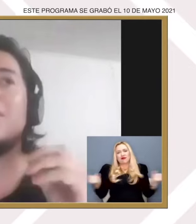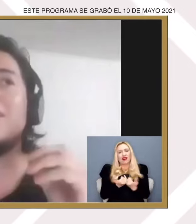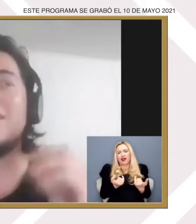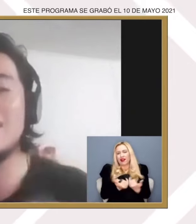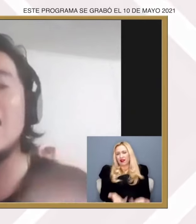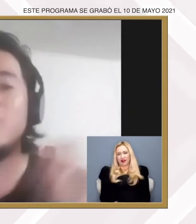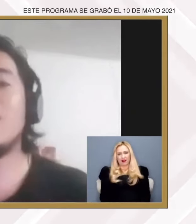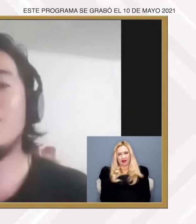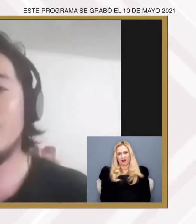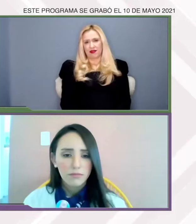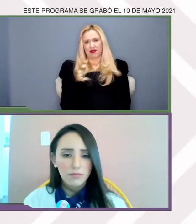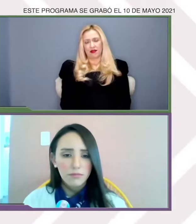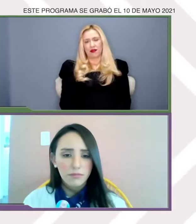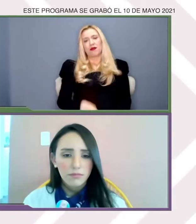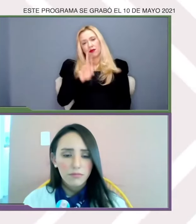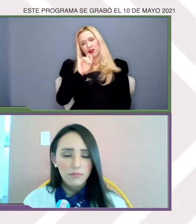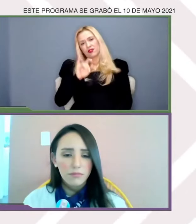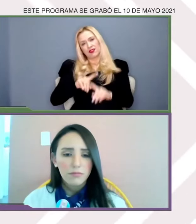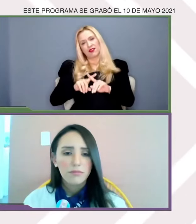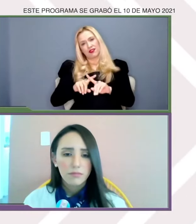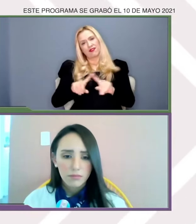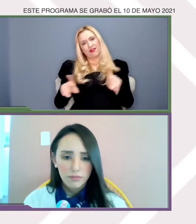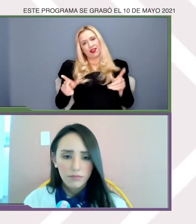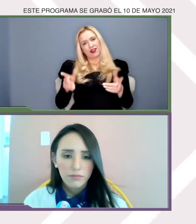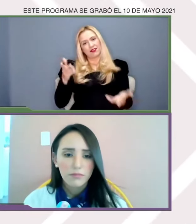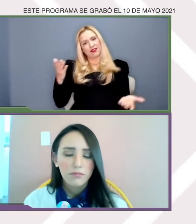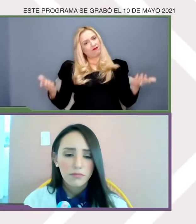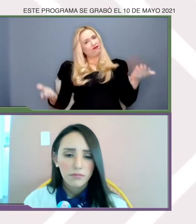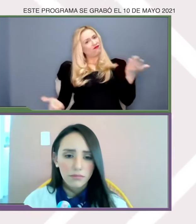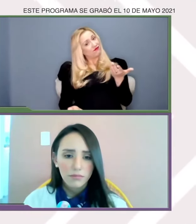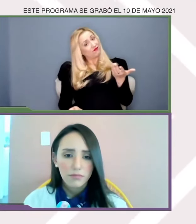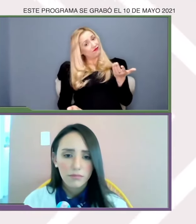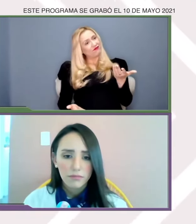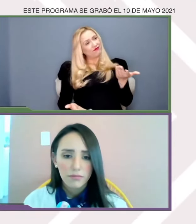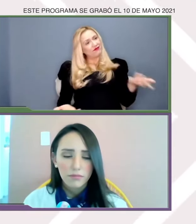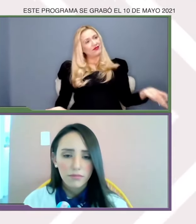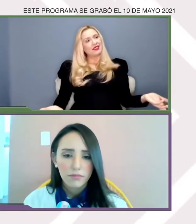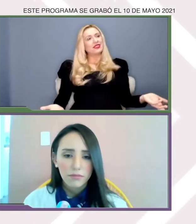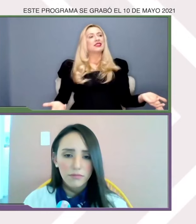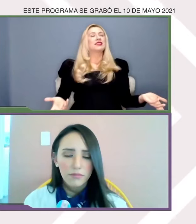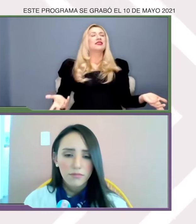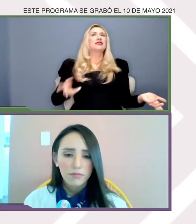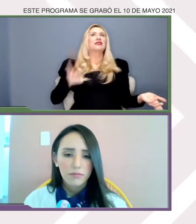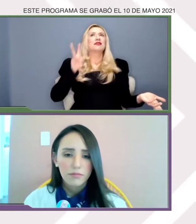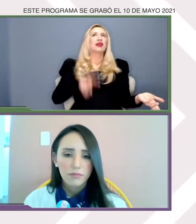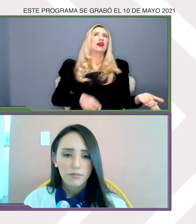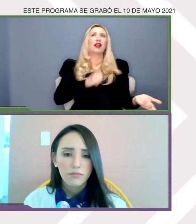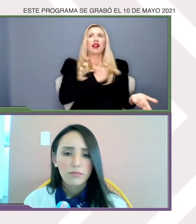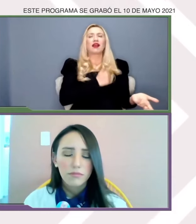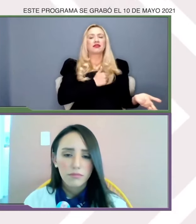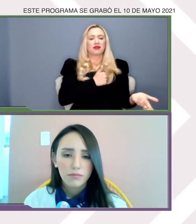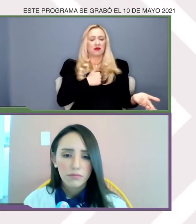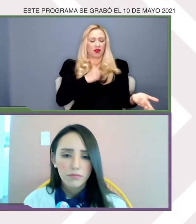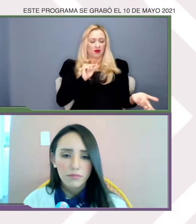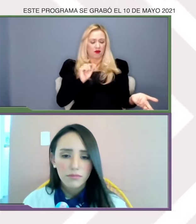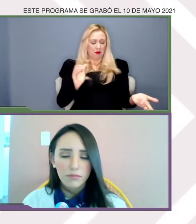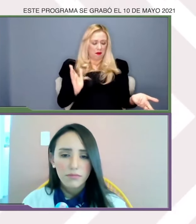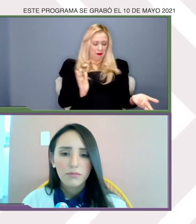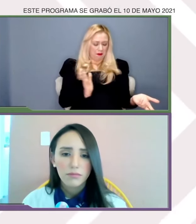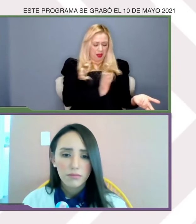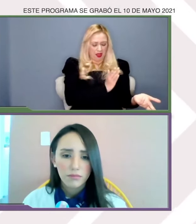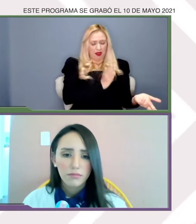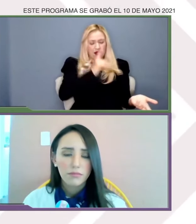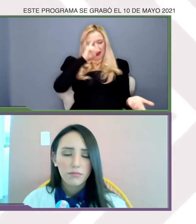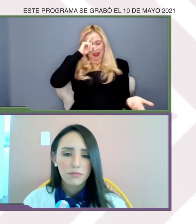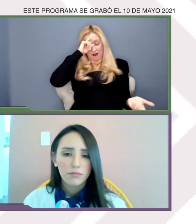pero sí hay una diferencia. Sí estamos en una desventaja al tratar de